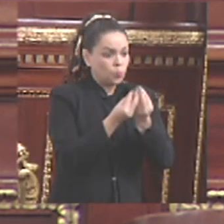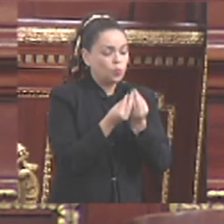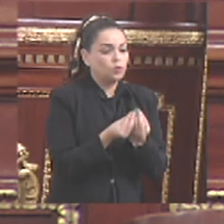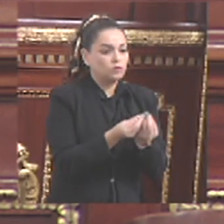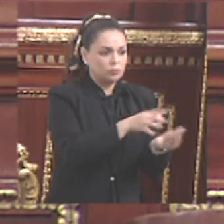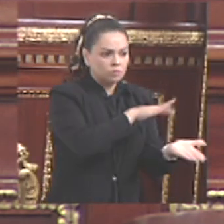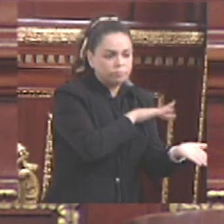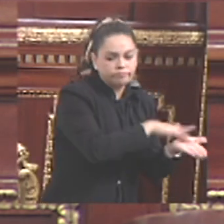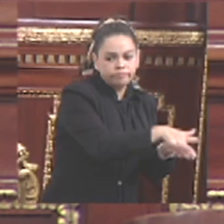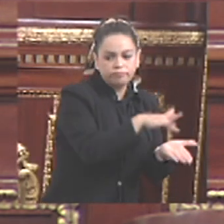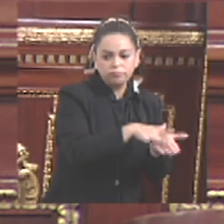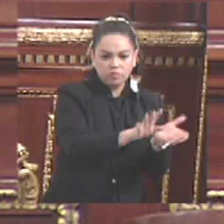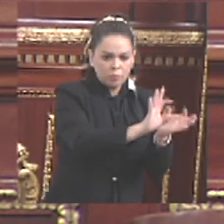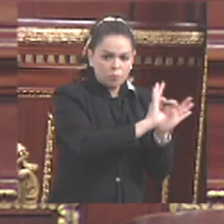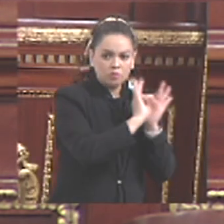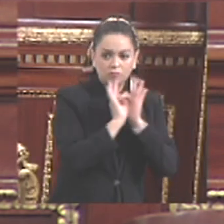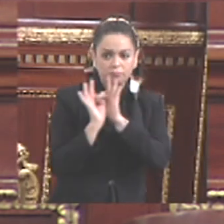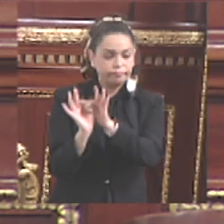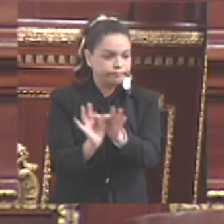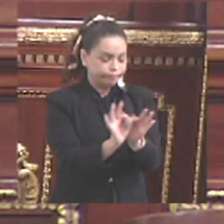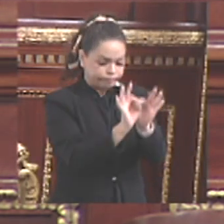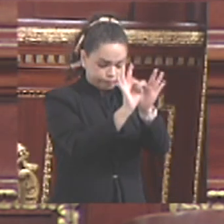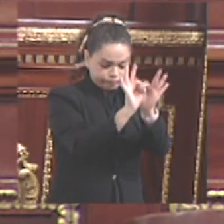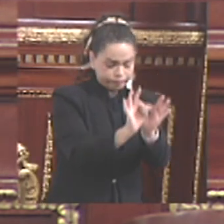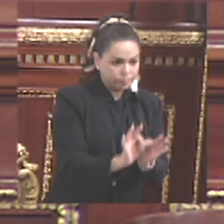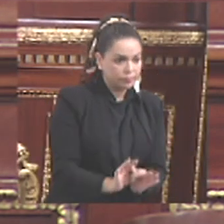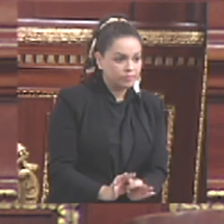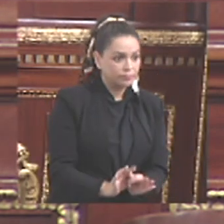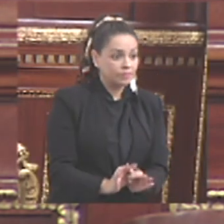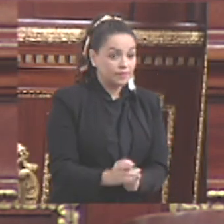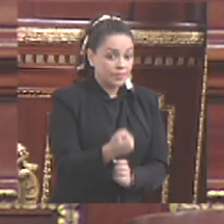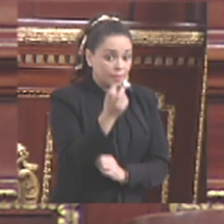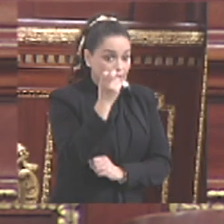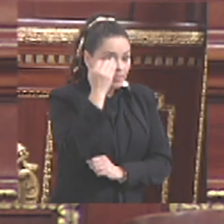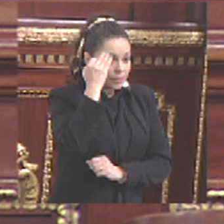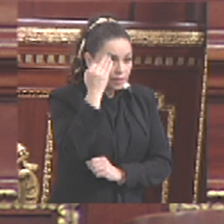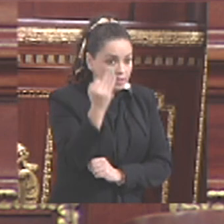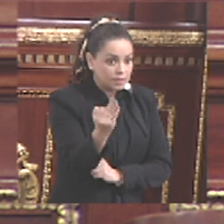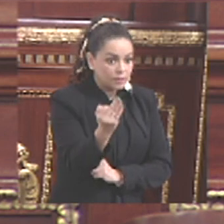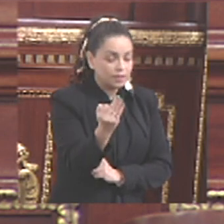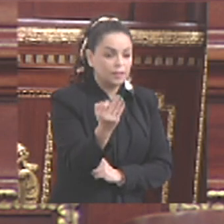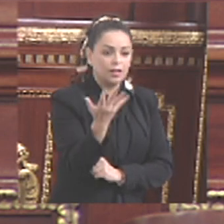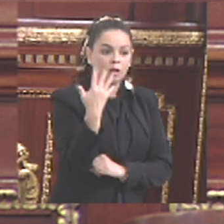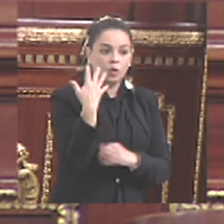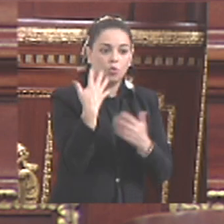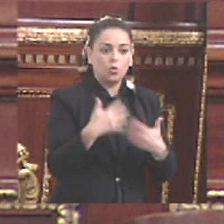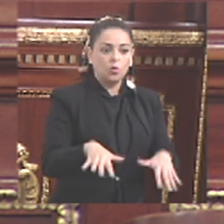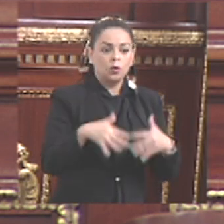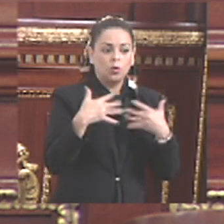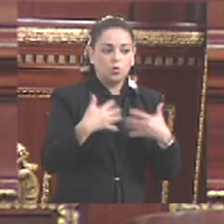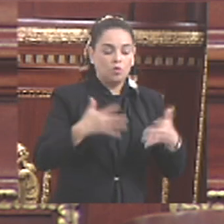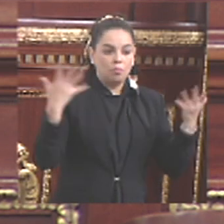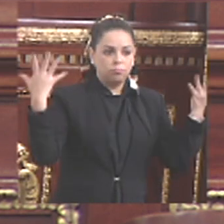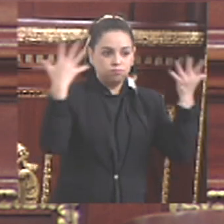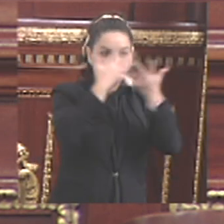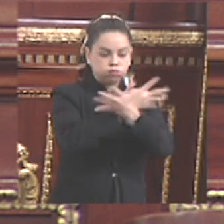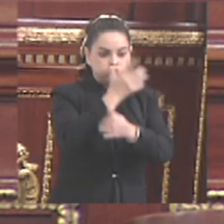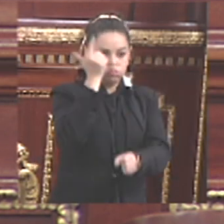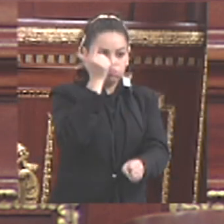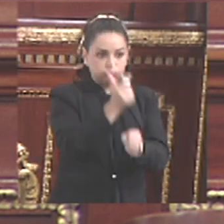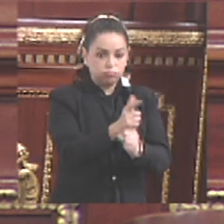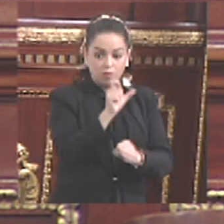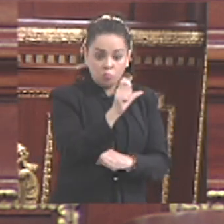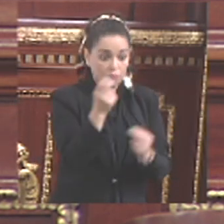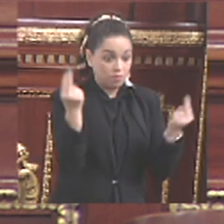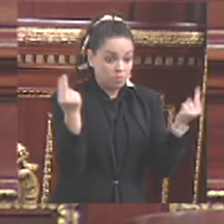Fue un momento en el que demostramos que cuando nos necesitamos mutuamente, somos capaces de superar cualquier